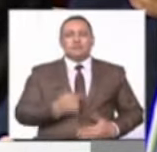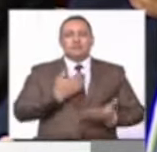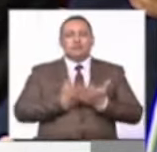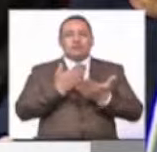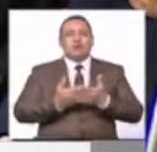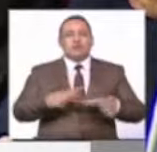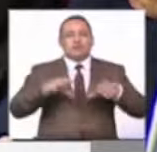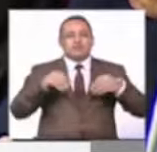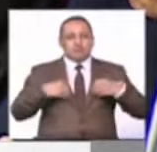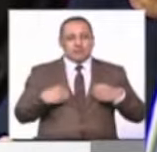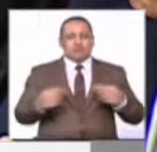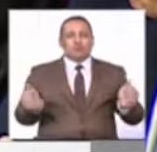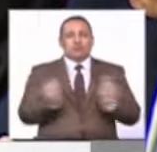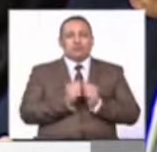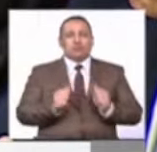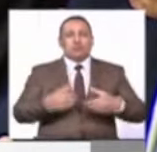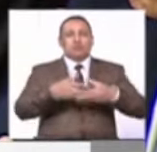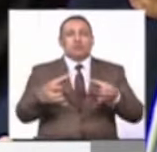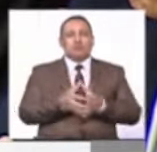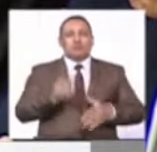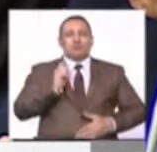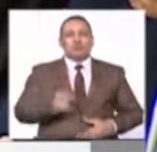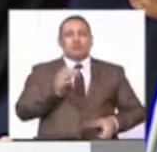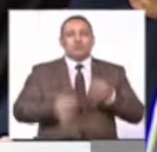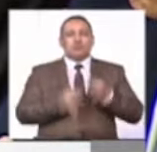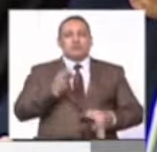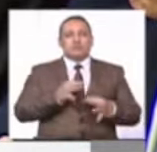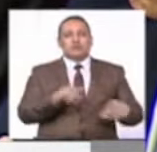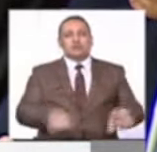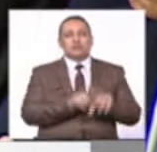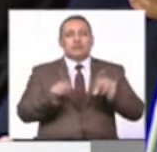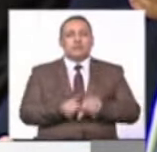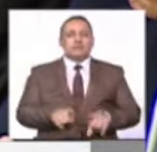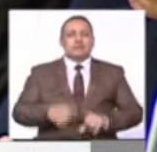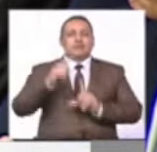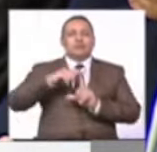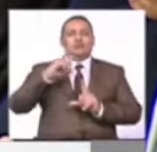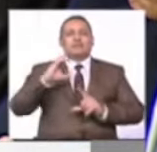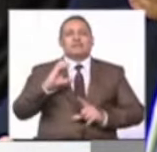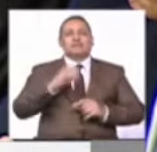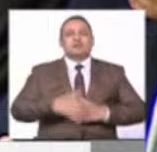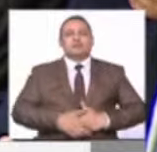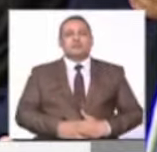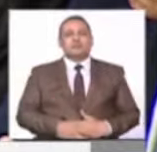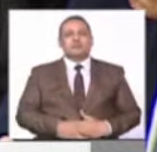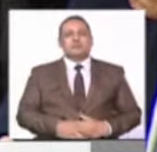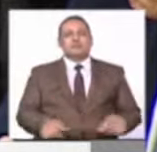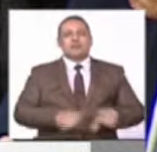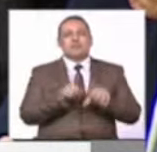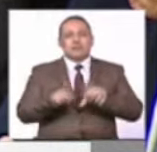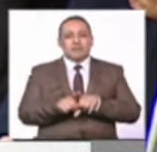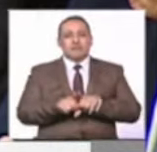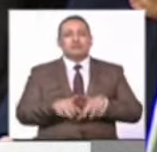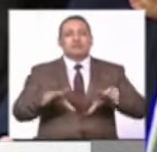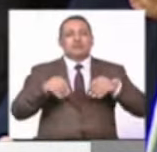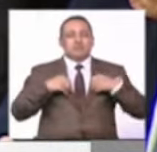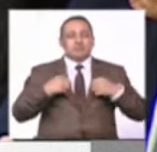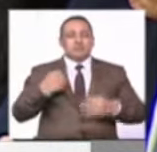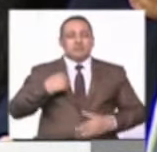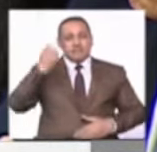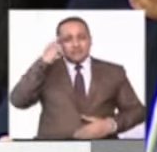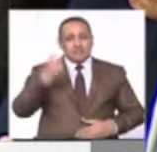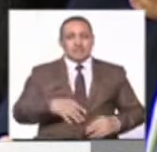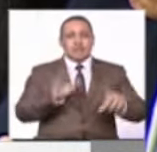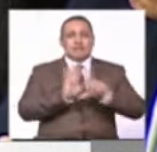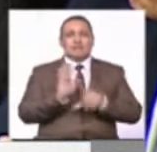consignados tanto por el poder judicial como por el tribunal constitucional además consideré la Ley